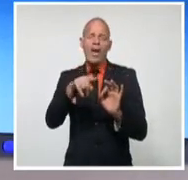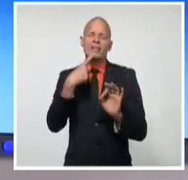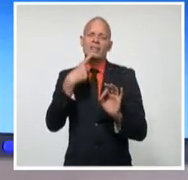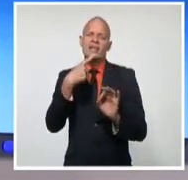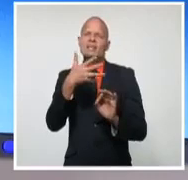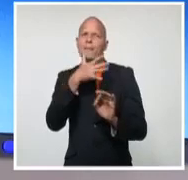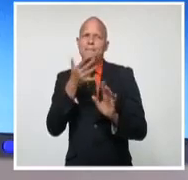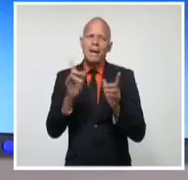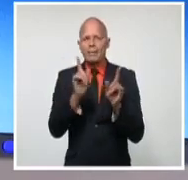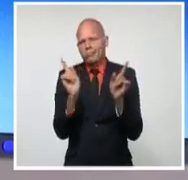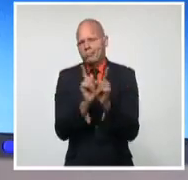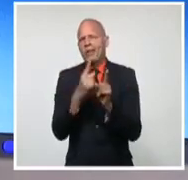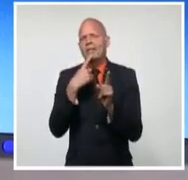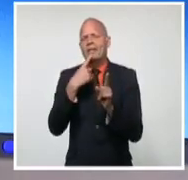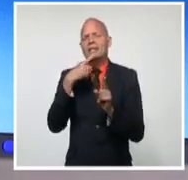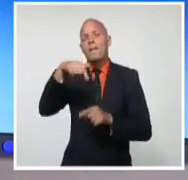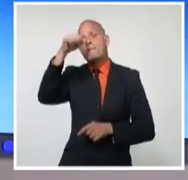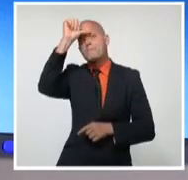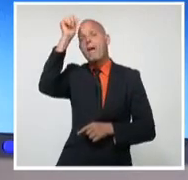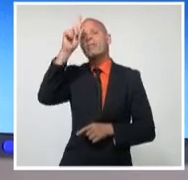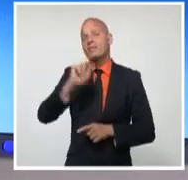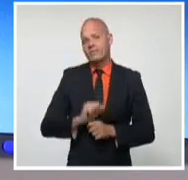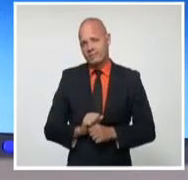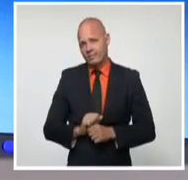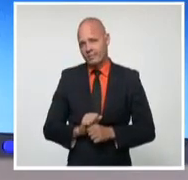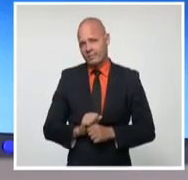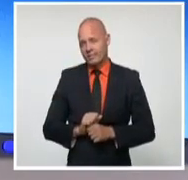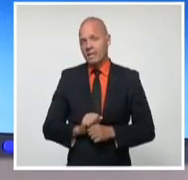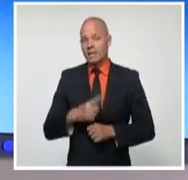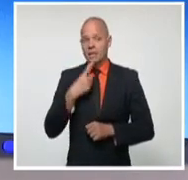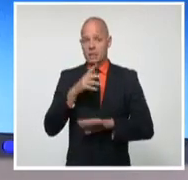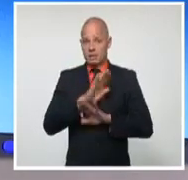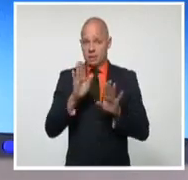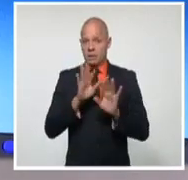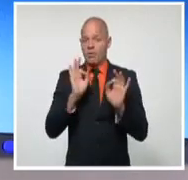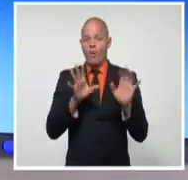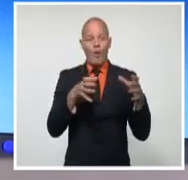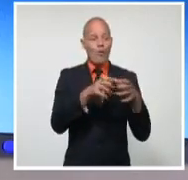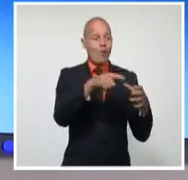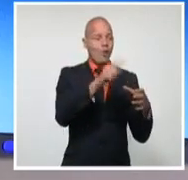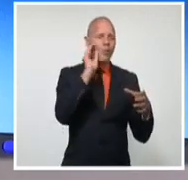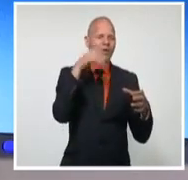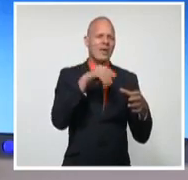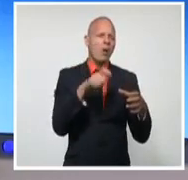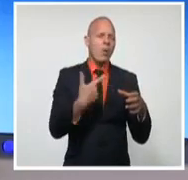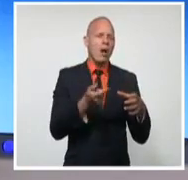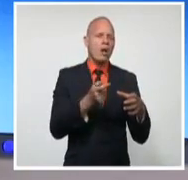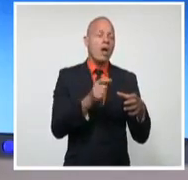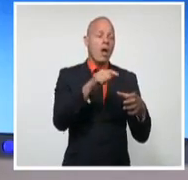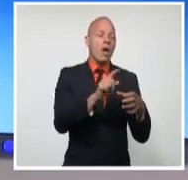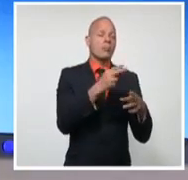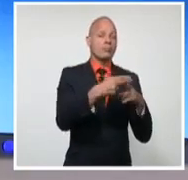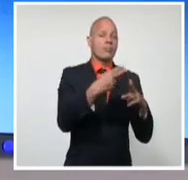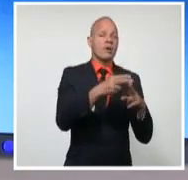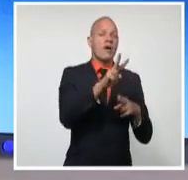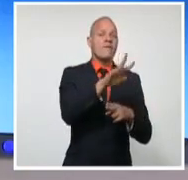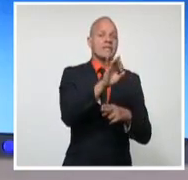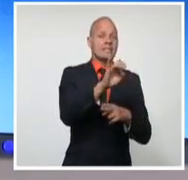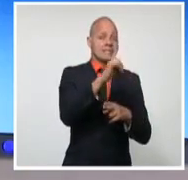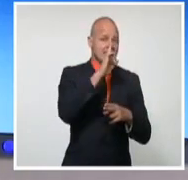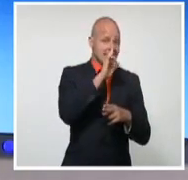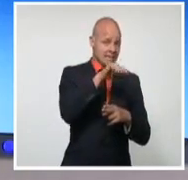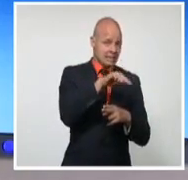estuvo convocando a participantes de la farsa de San Isidro y del 27N a una reunión virtual privada. ¿Con